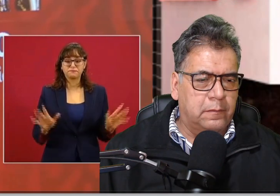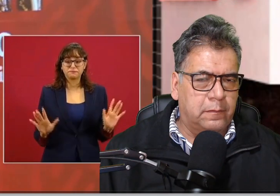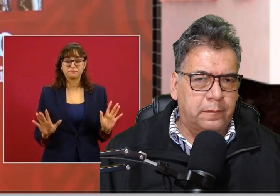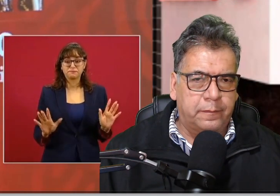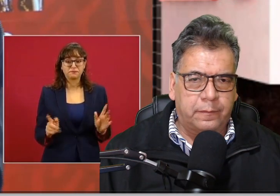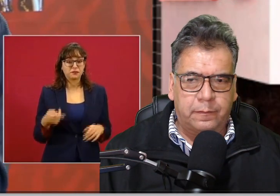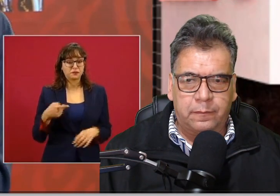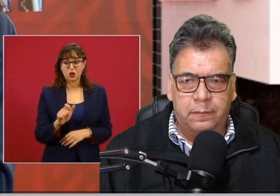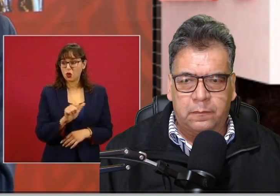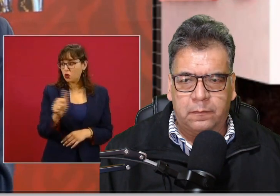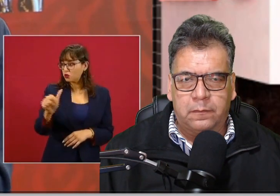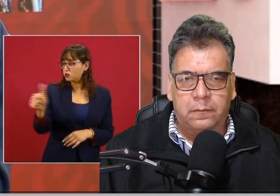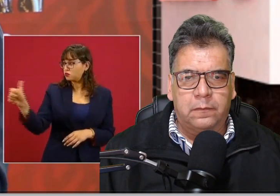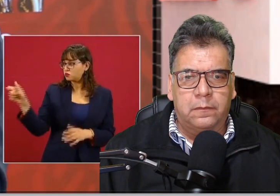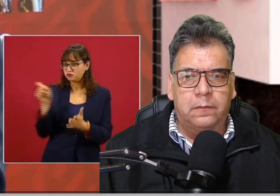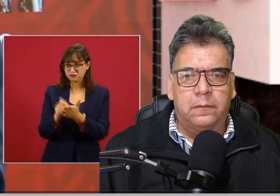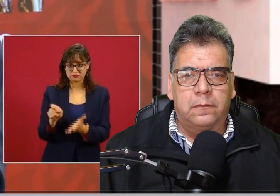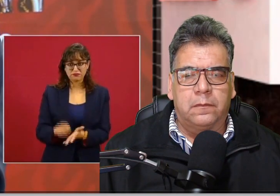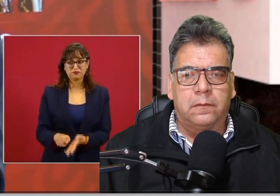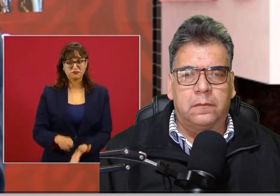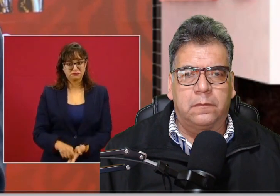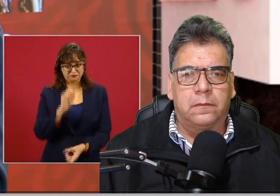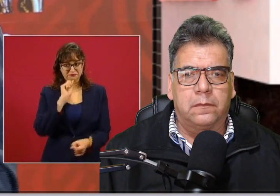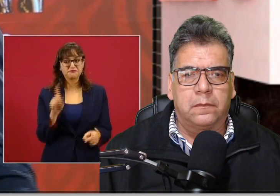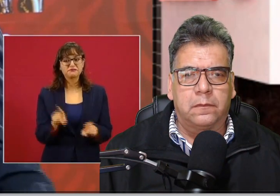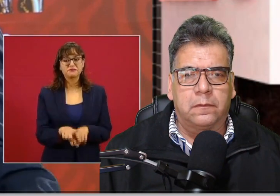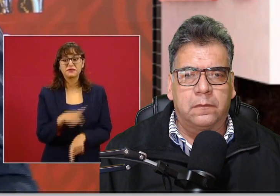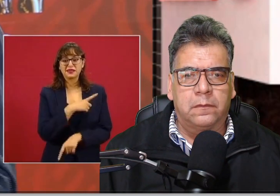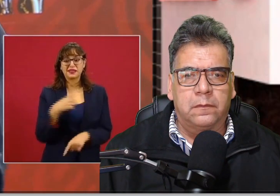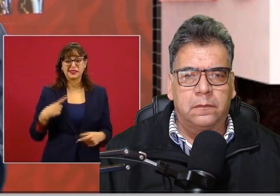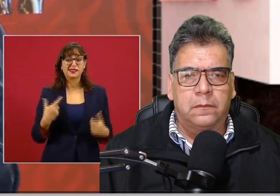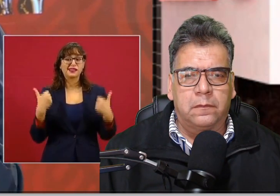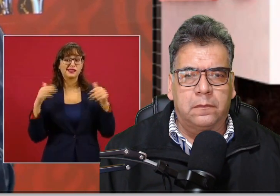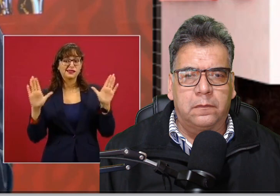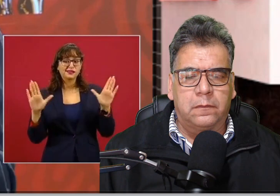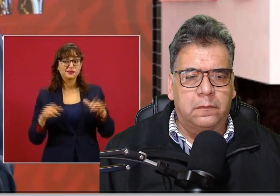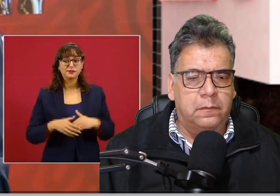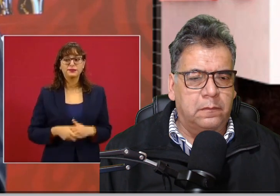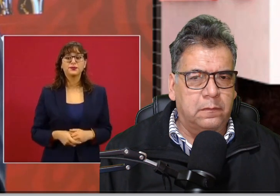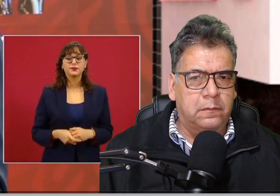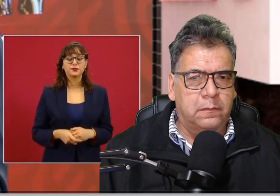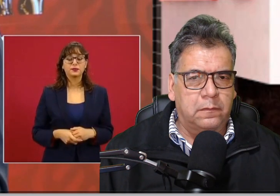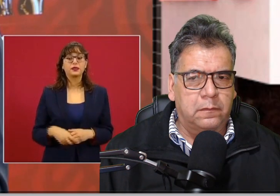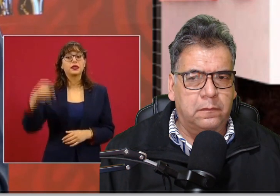a la quina en la época de Carlos Salinas,